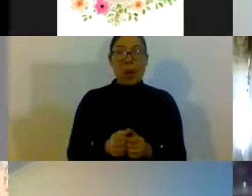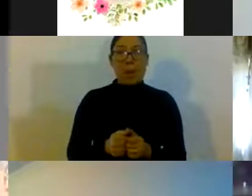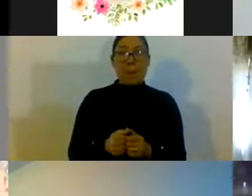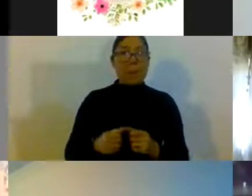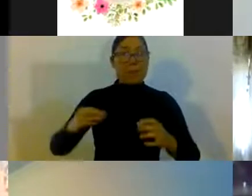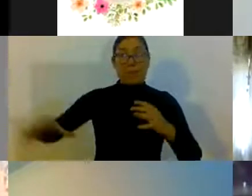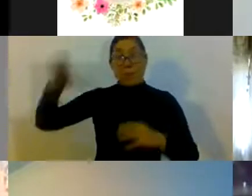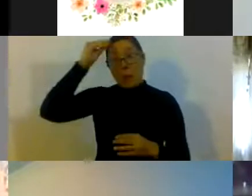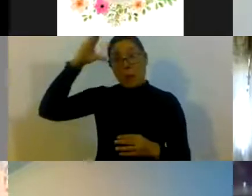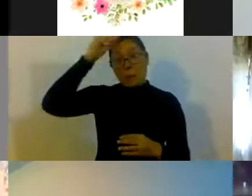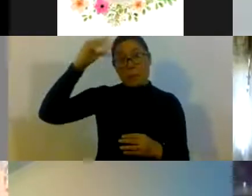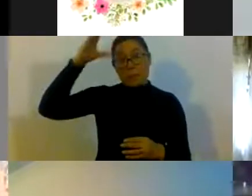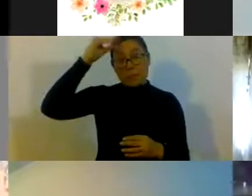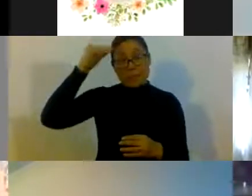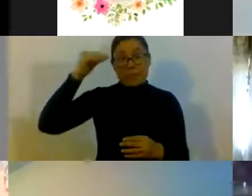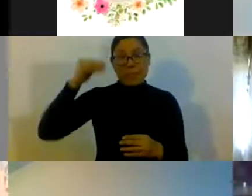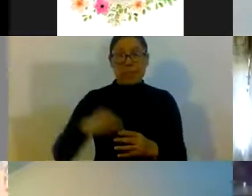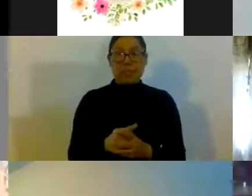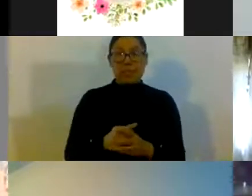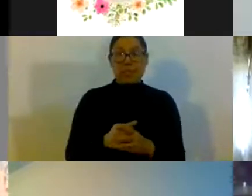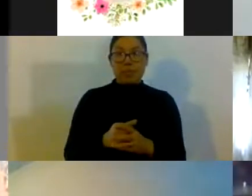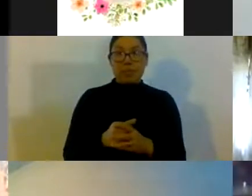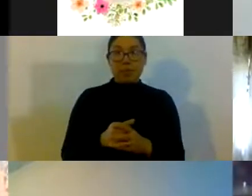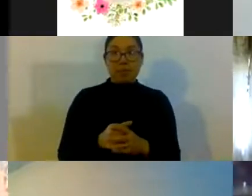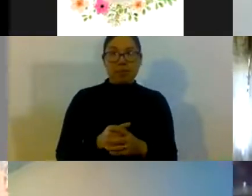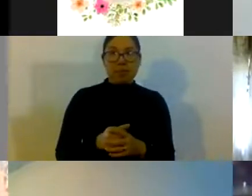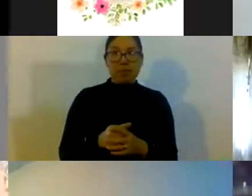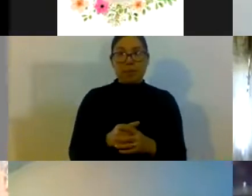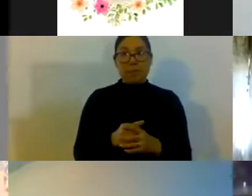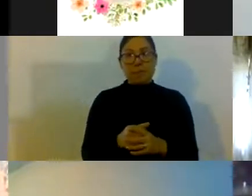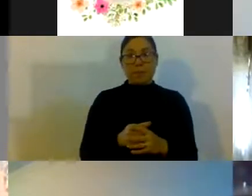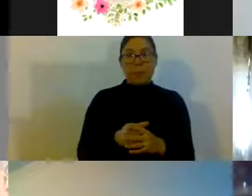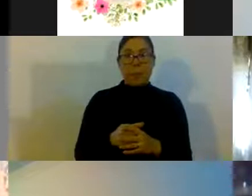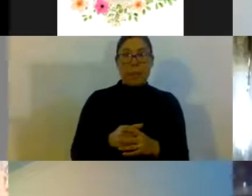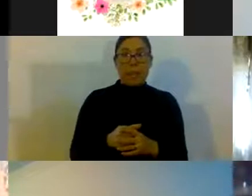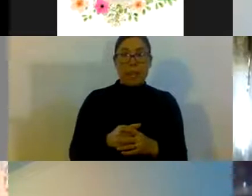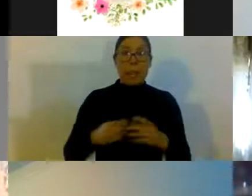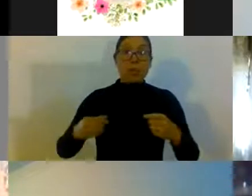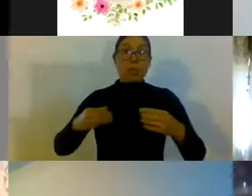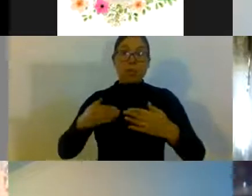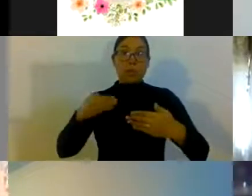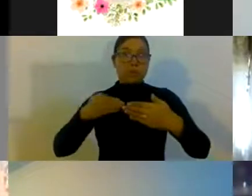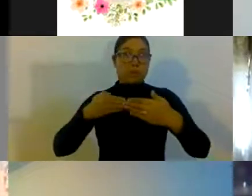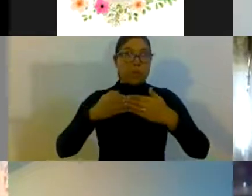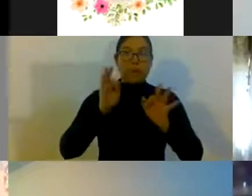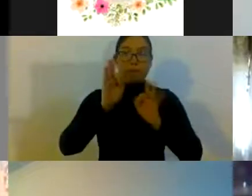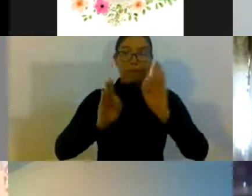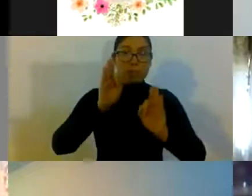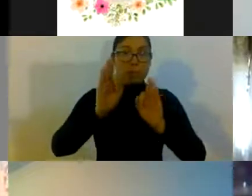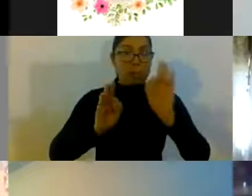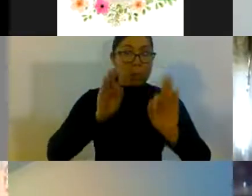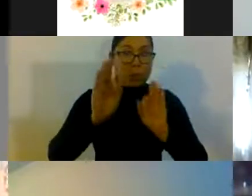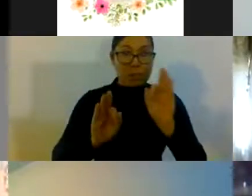esa información es cuando puede haber muchas cosas que no sean reales y ahí es ahí cuando estamos con